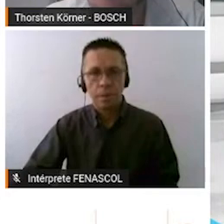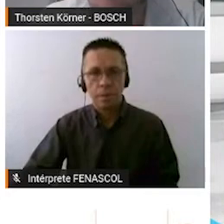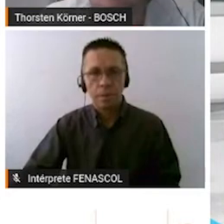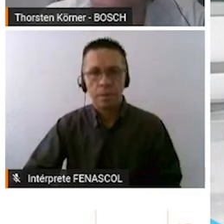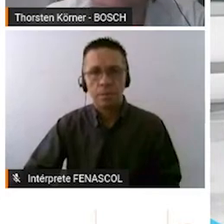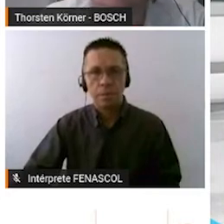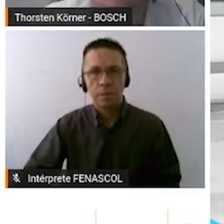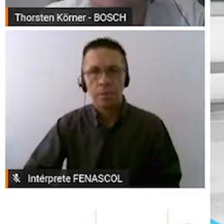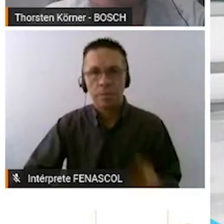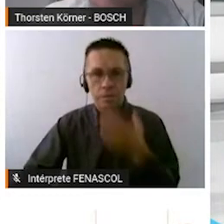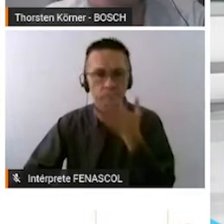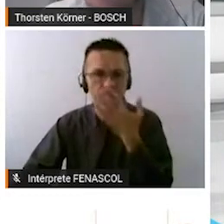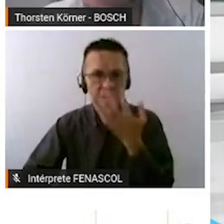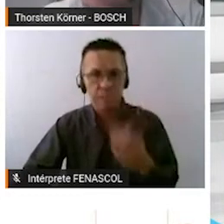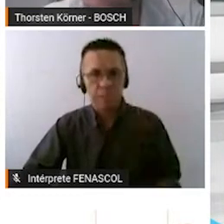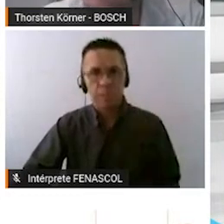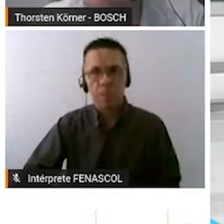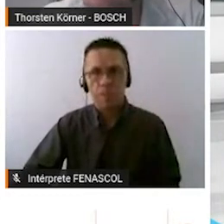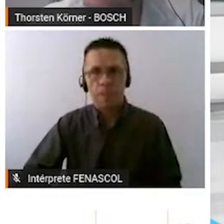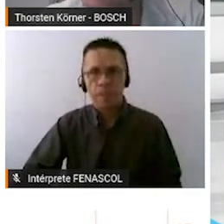La industria 4.0 son